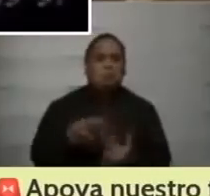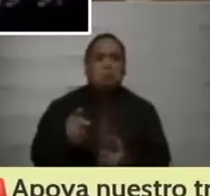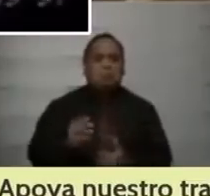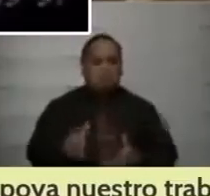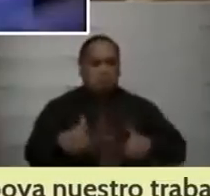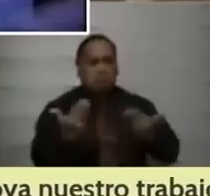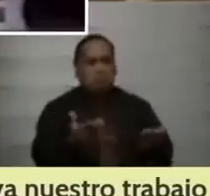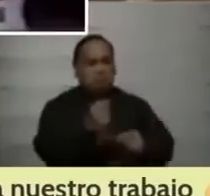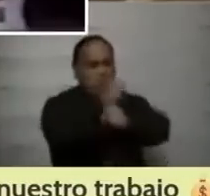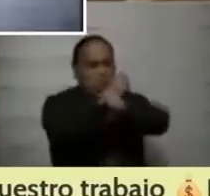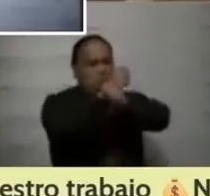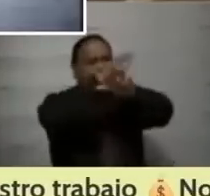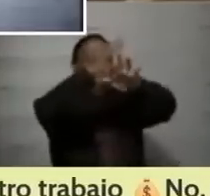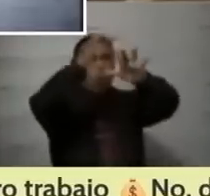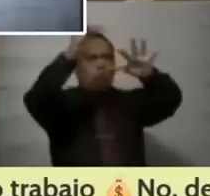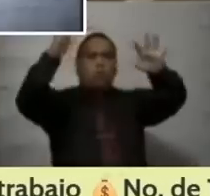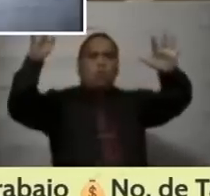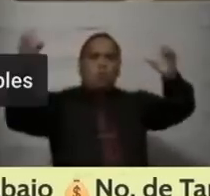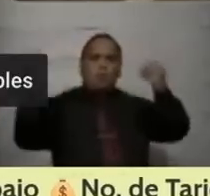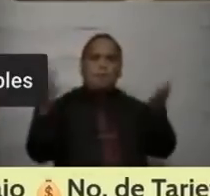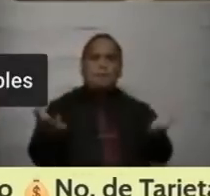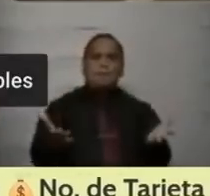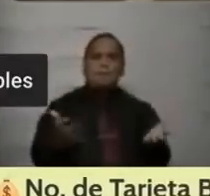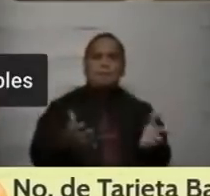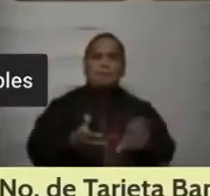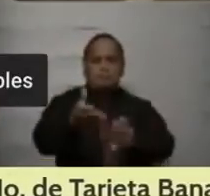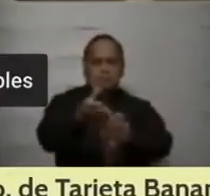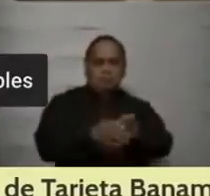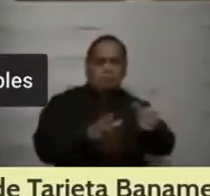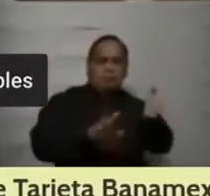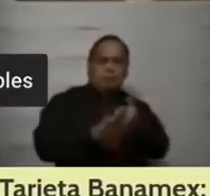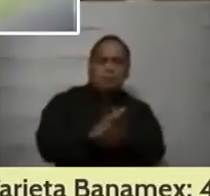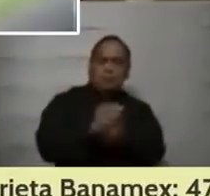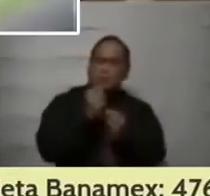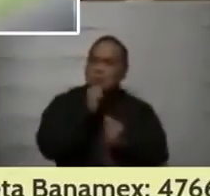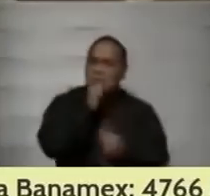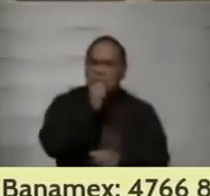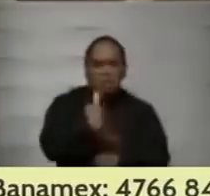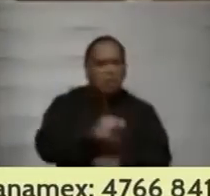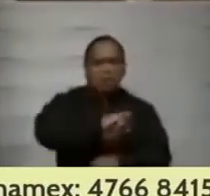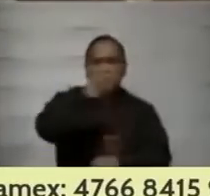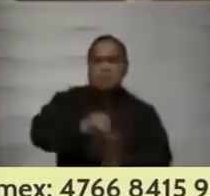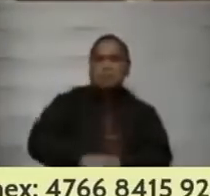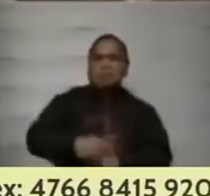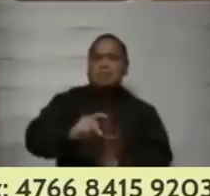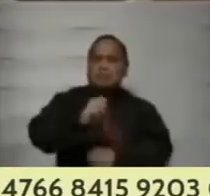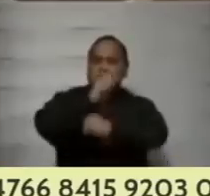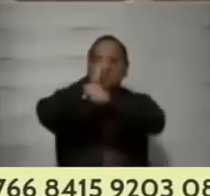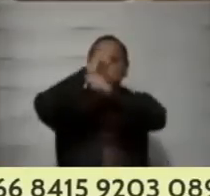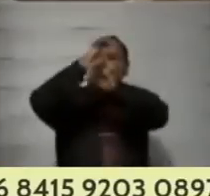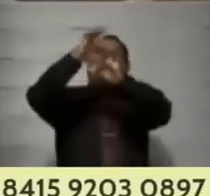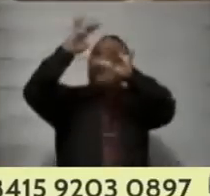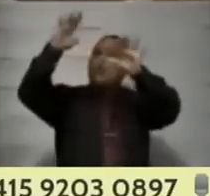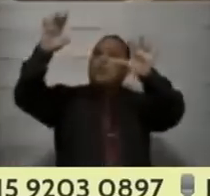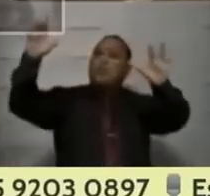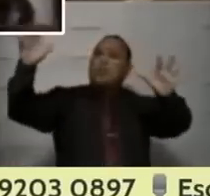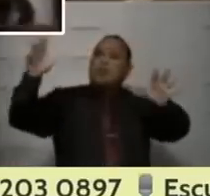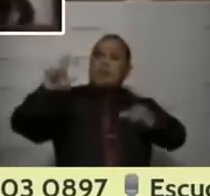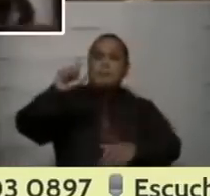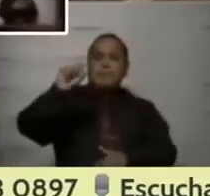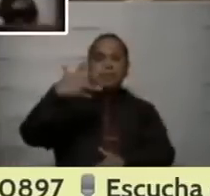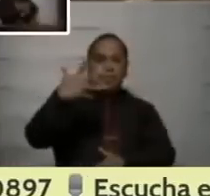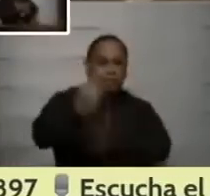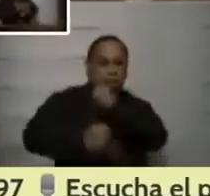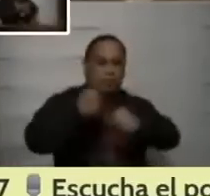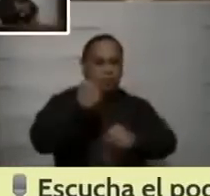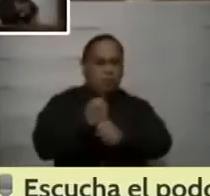tenis y un sueño. No nos regaló nunca los tenis, nos regaló el sueño. Entonces, con el sueño luchamos 25 años. Y entonces, pero él